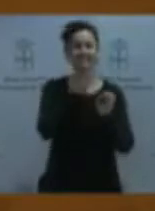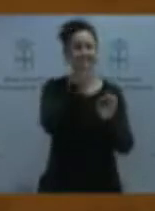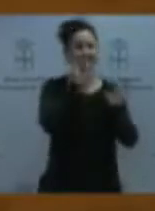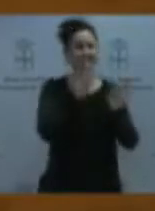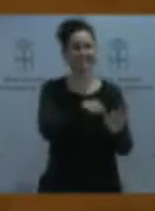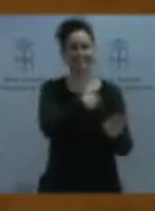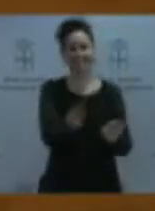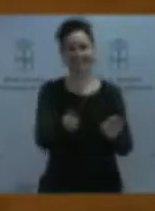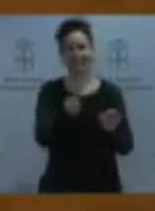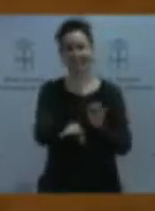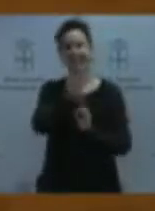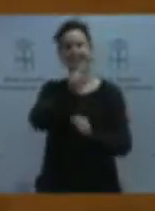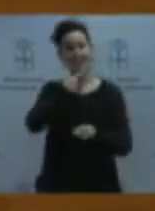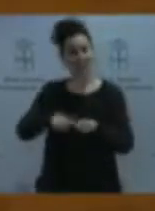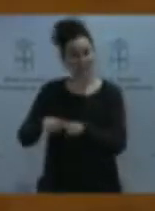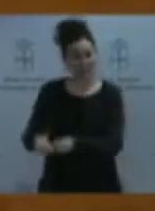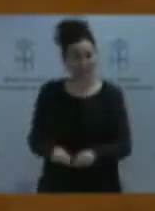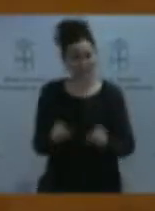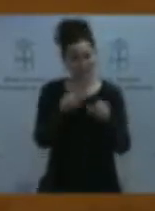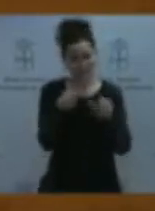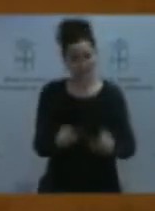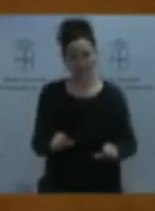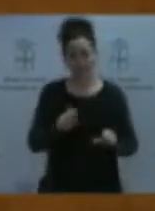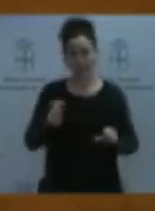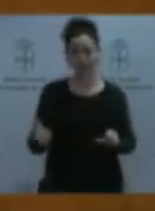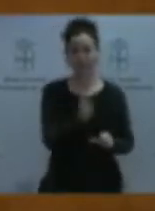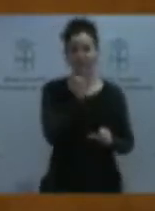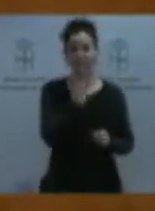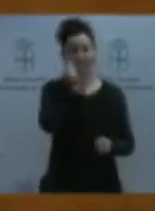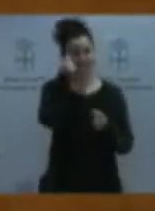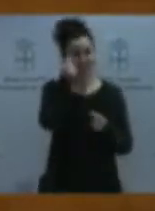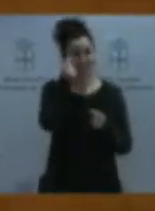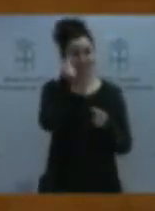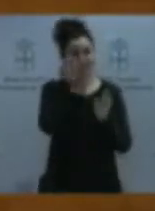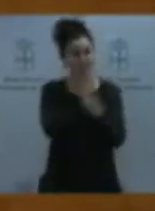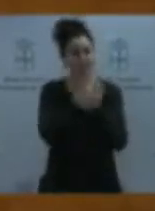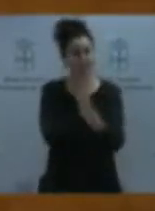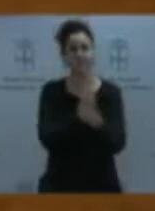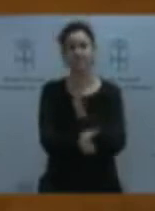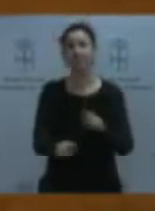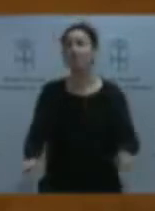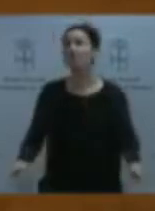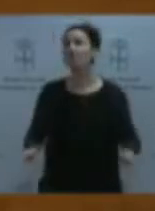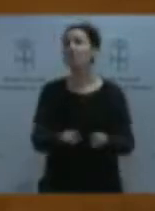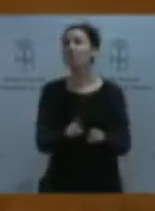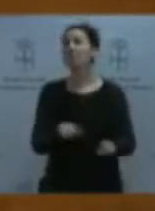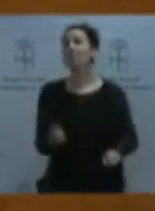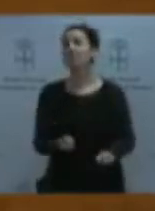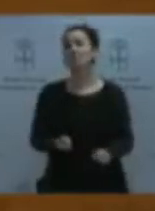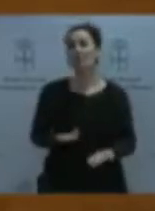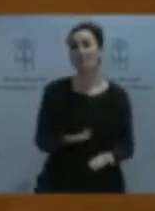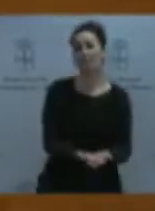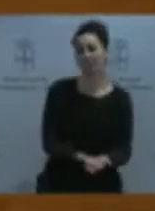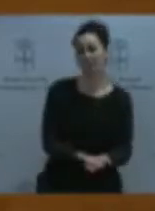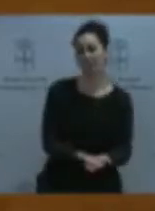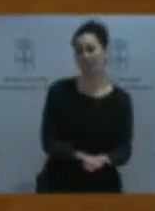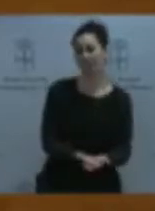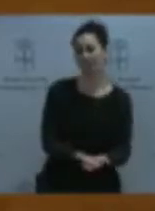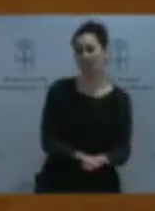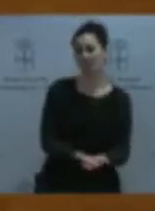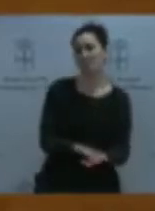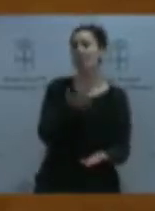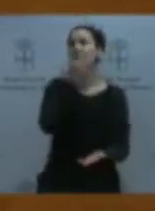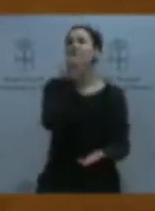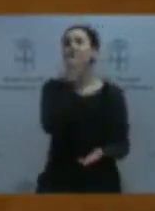de más especificar concretamente lo que nosotros pedíamos, en concreto en un punto en el que ustedes dicen, por ejemplo, prever medidas de refuerzo para los juzgados